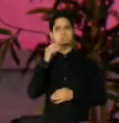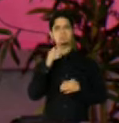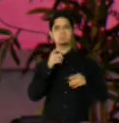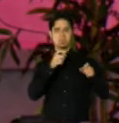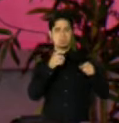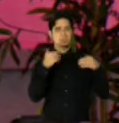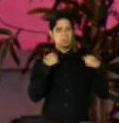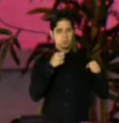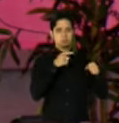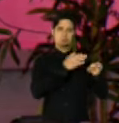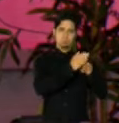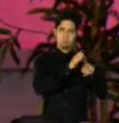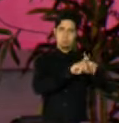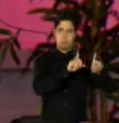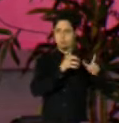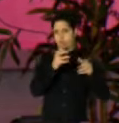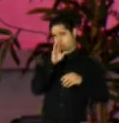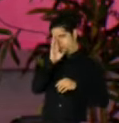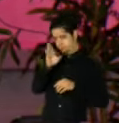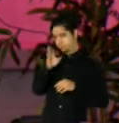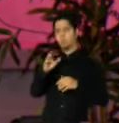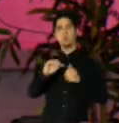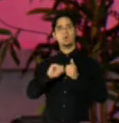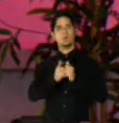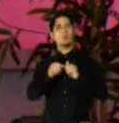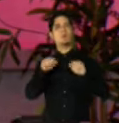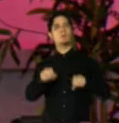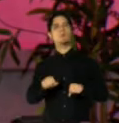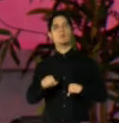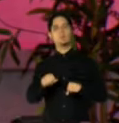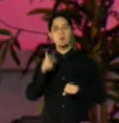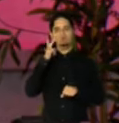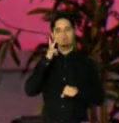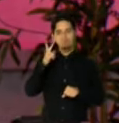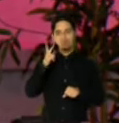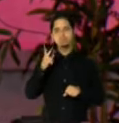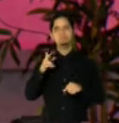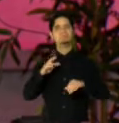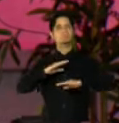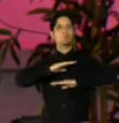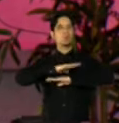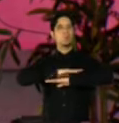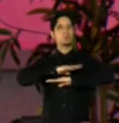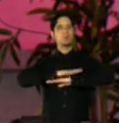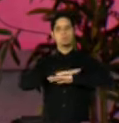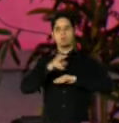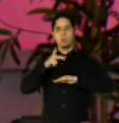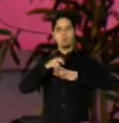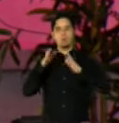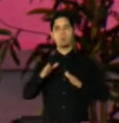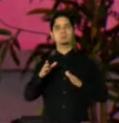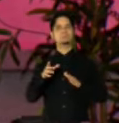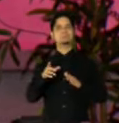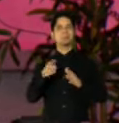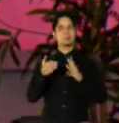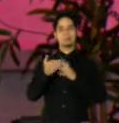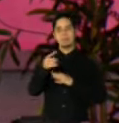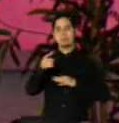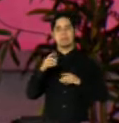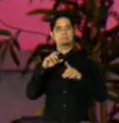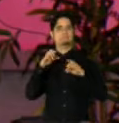médico. Pero ¿cómo podemos evaluar al día de hoy el comportamiento de los puertorriqueños ante esta emergencia? ¿Ha sido un